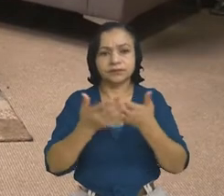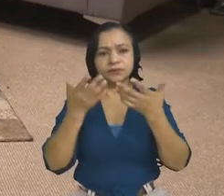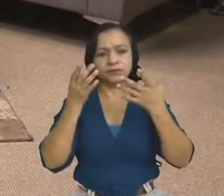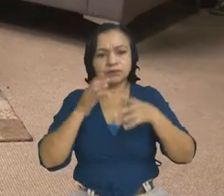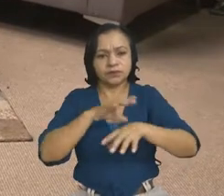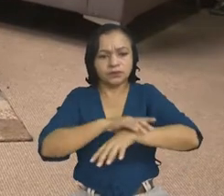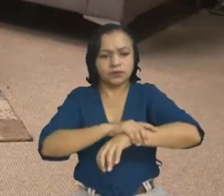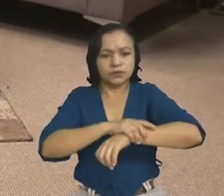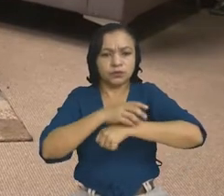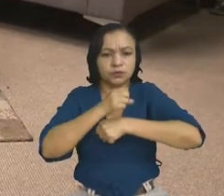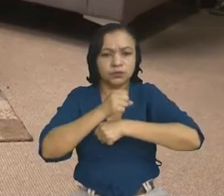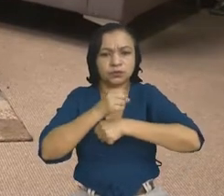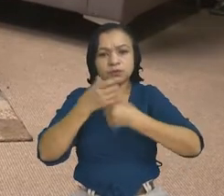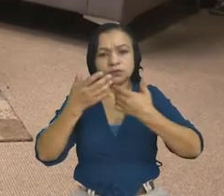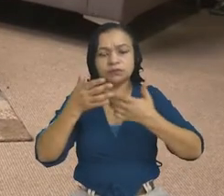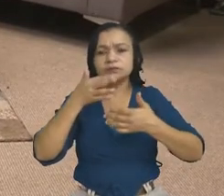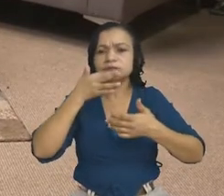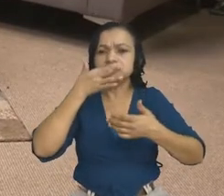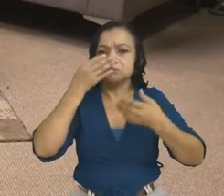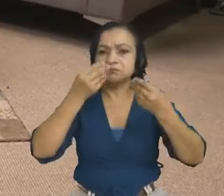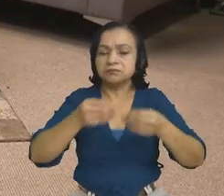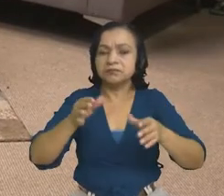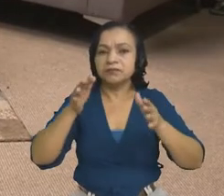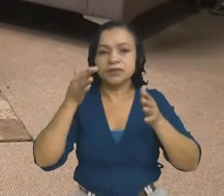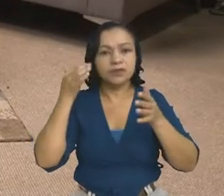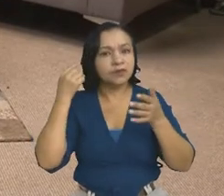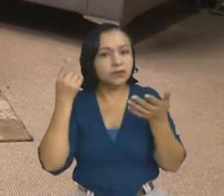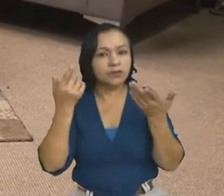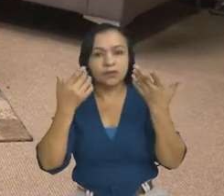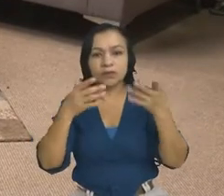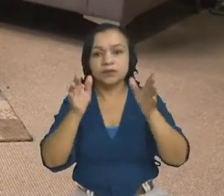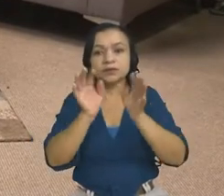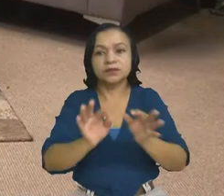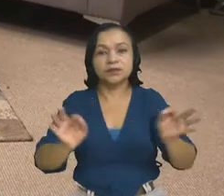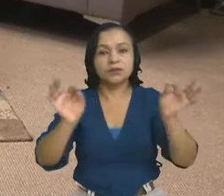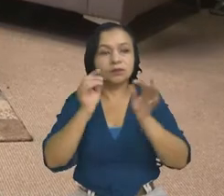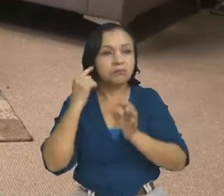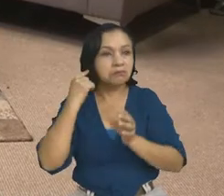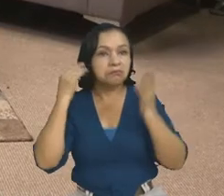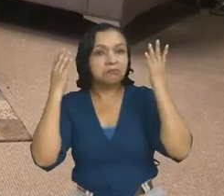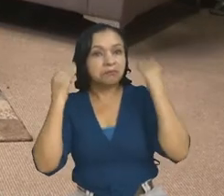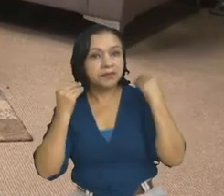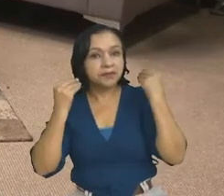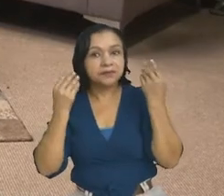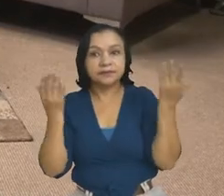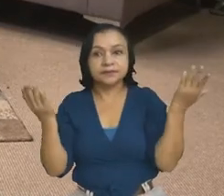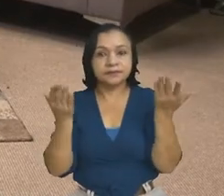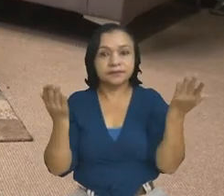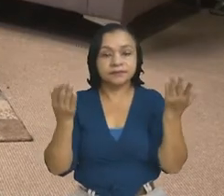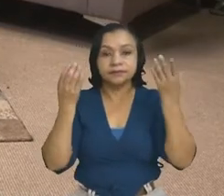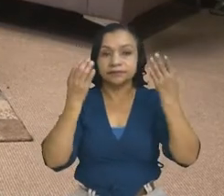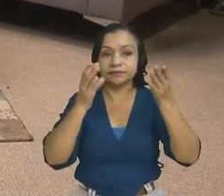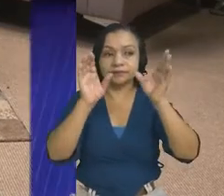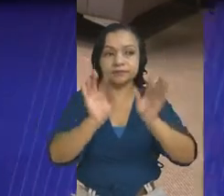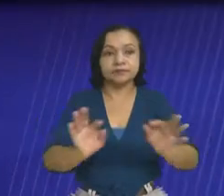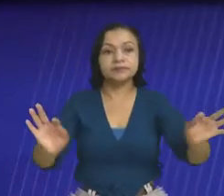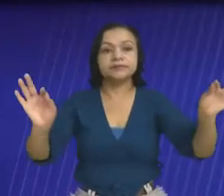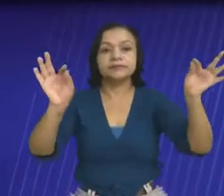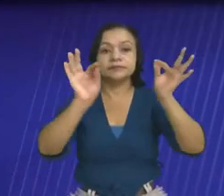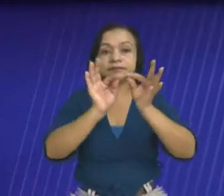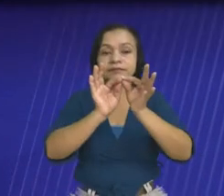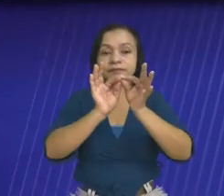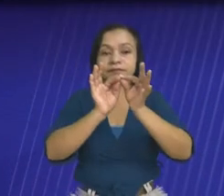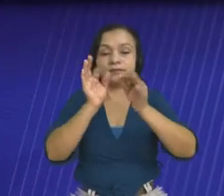mano, un brazo. Pérdida de olfato. Pérdida de otros elementos claves, de audición. O sea, es un tratamiento y un abordaje totalmente integral a